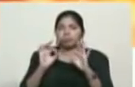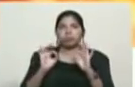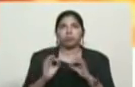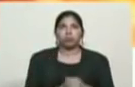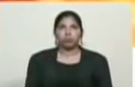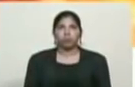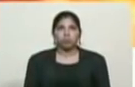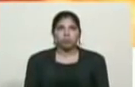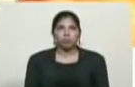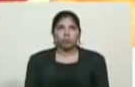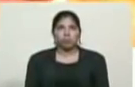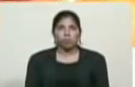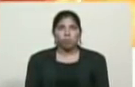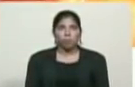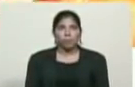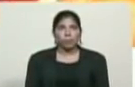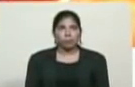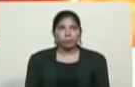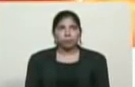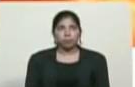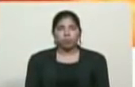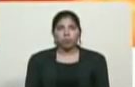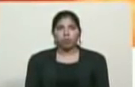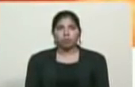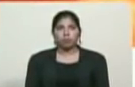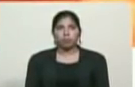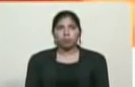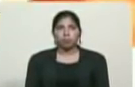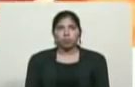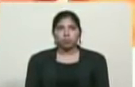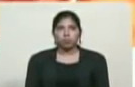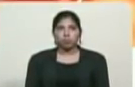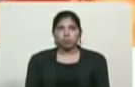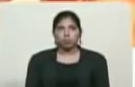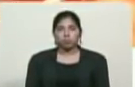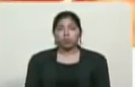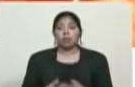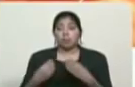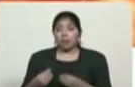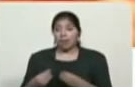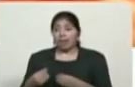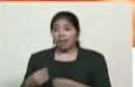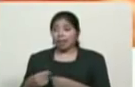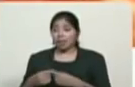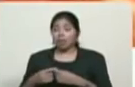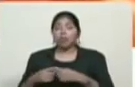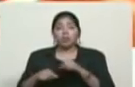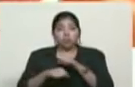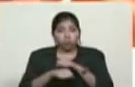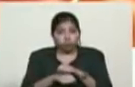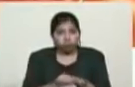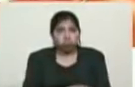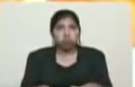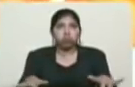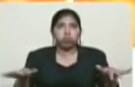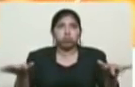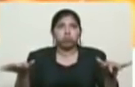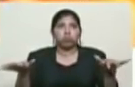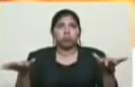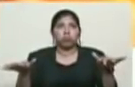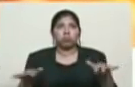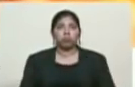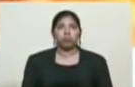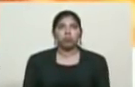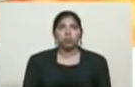siempre todo el modo llenado entonces bombeando el agua hasta lograr ir abasteciendo primero